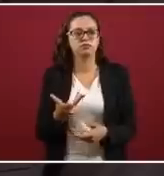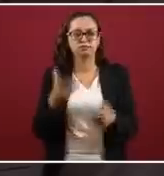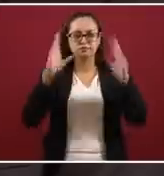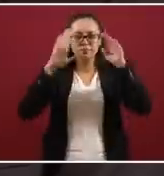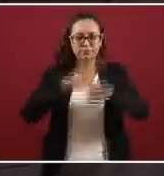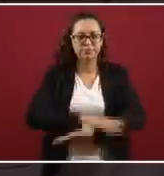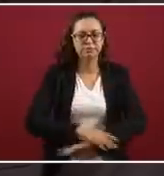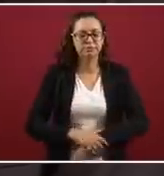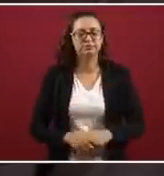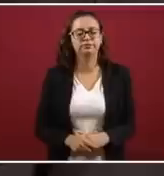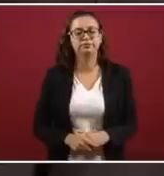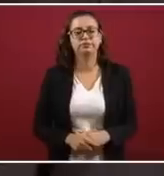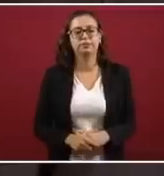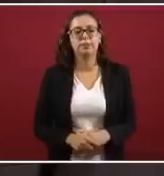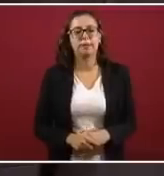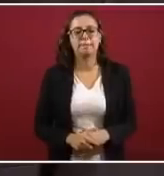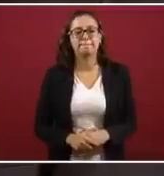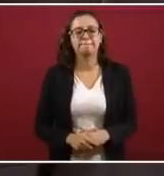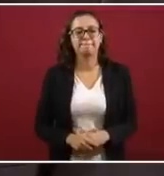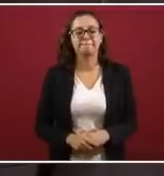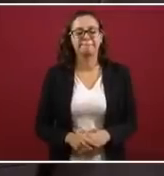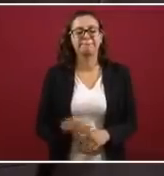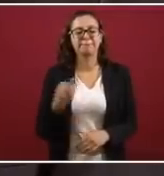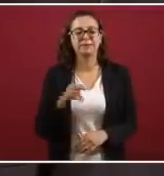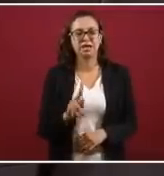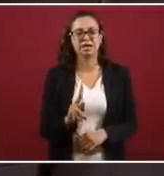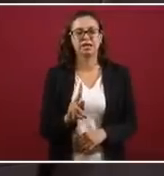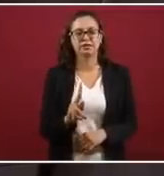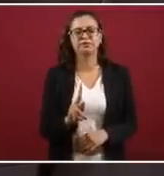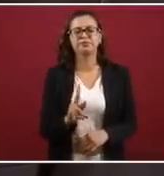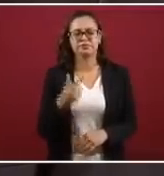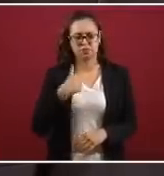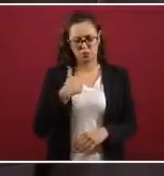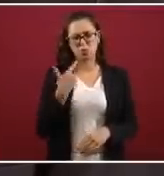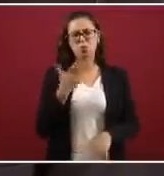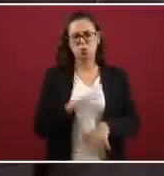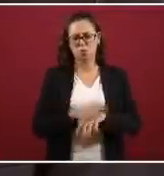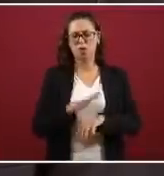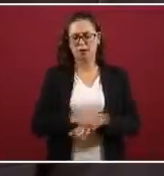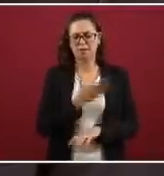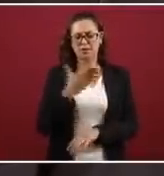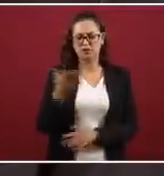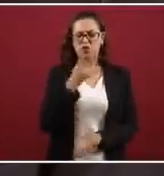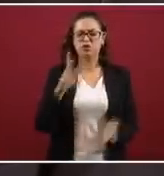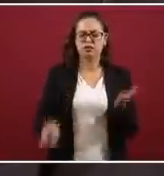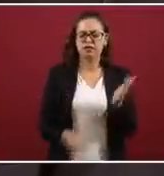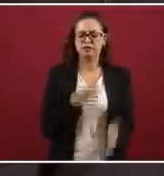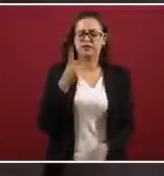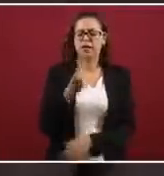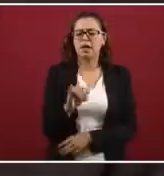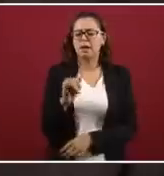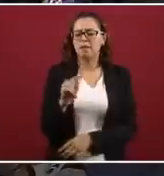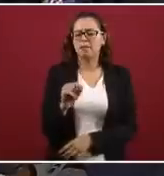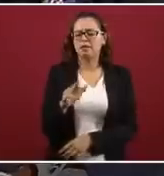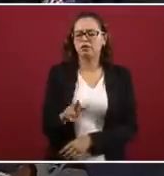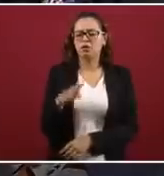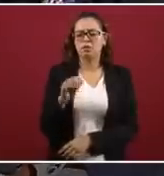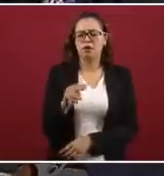conciliación. Pero le voy a pedir a Víctor Manuel Toledo que